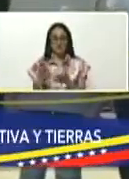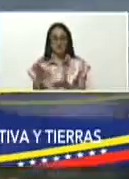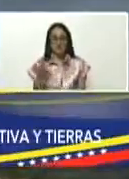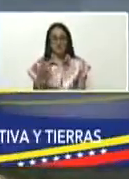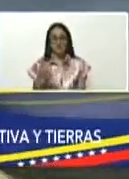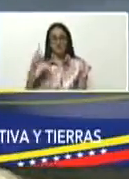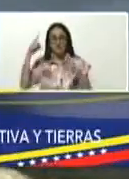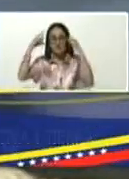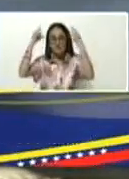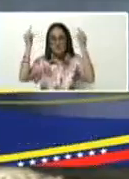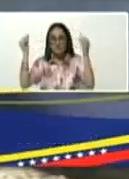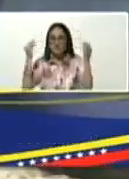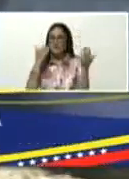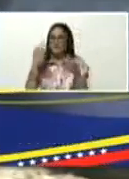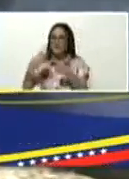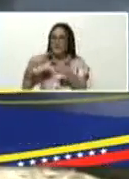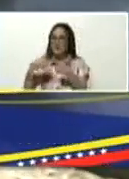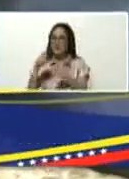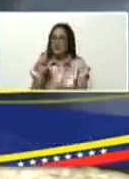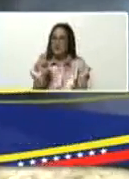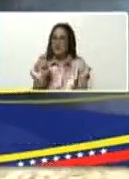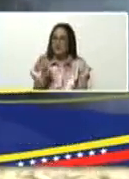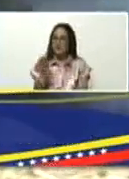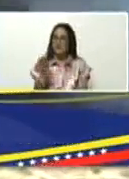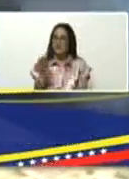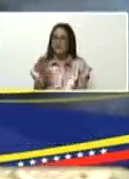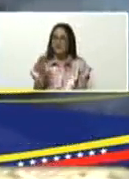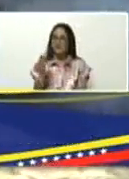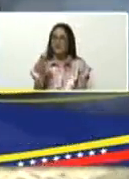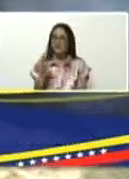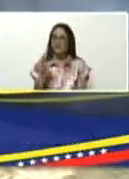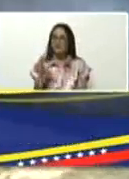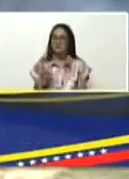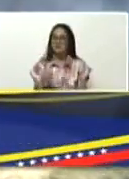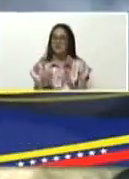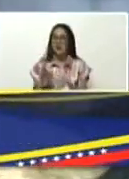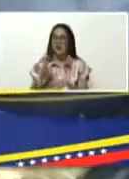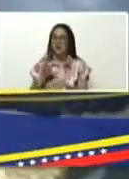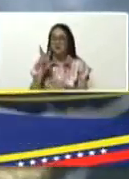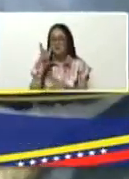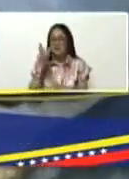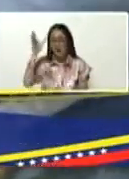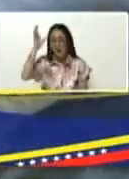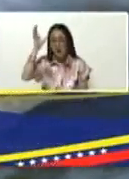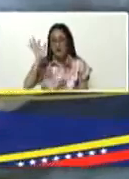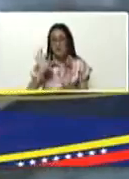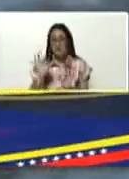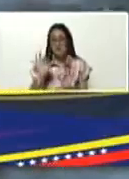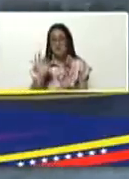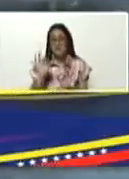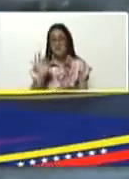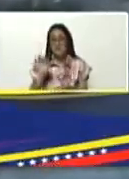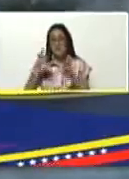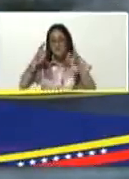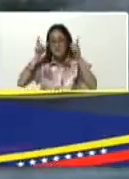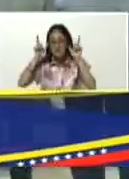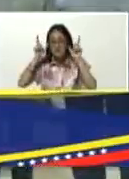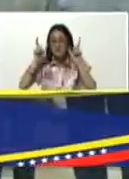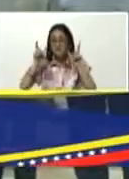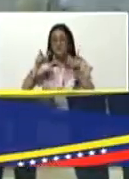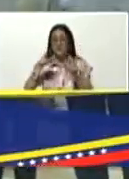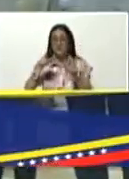búfalo, Angelo Pluccini, doctor en ganado Brahman, Roque Hernández por allá, y el doctor